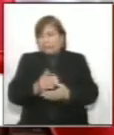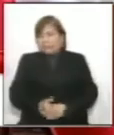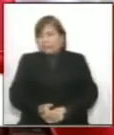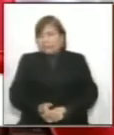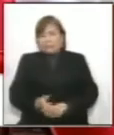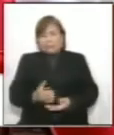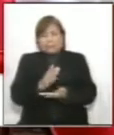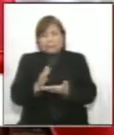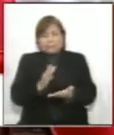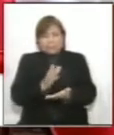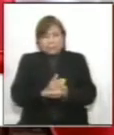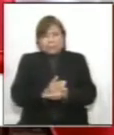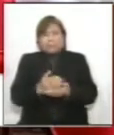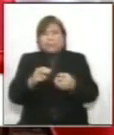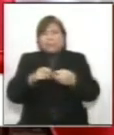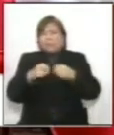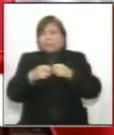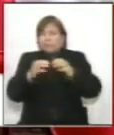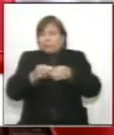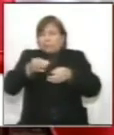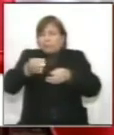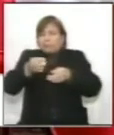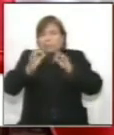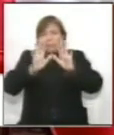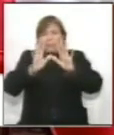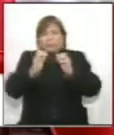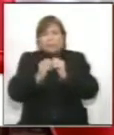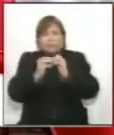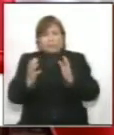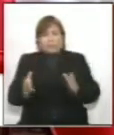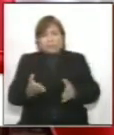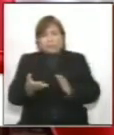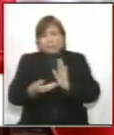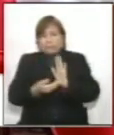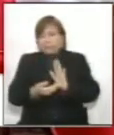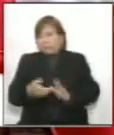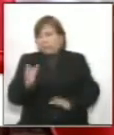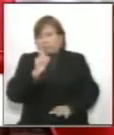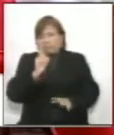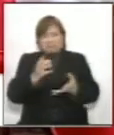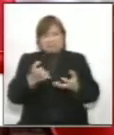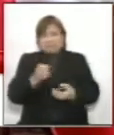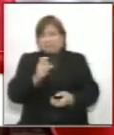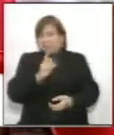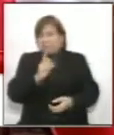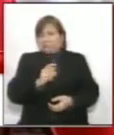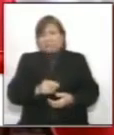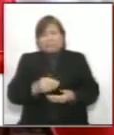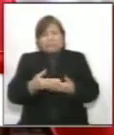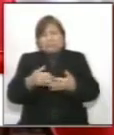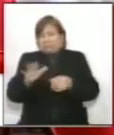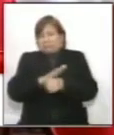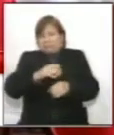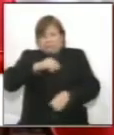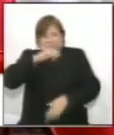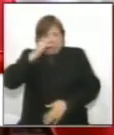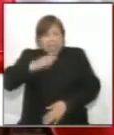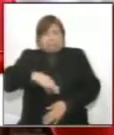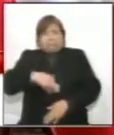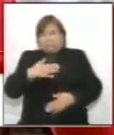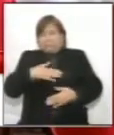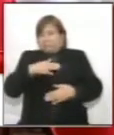estas situaciones que se te vienen presentando, podemos ampliar 10 días más para que te presente al Congreso. No lo quiso. Se creyó autosuficiente o